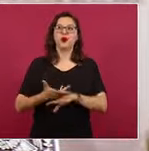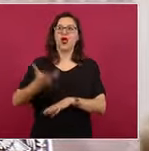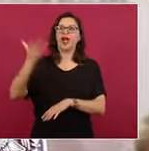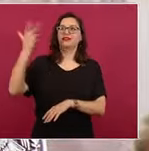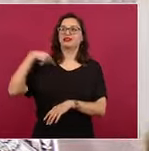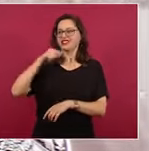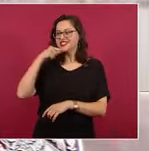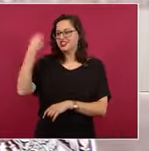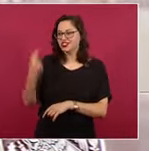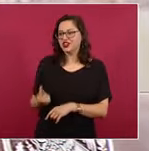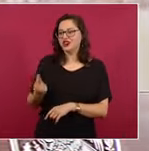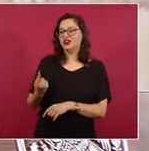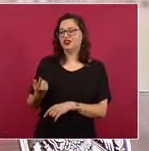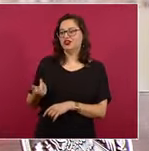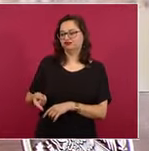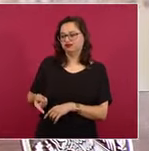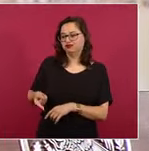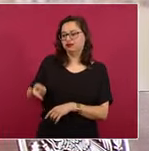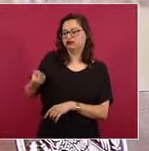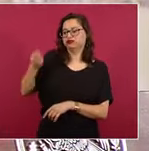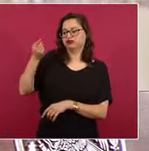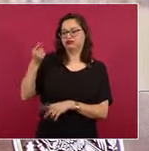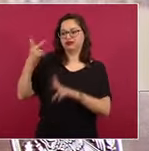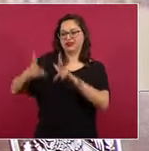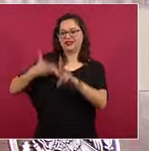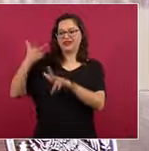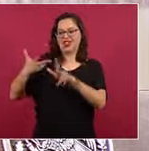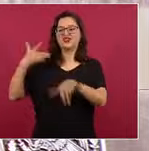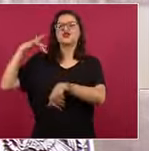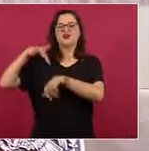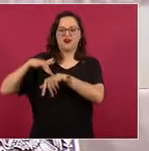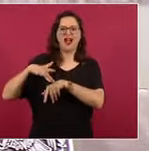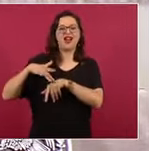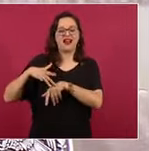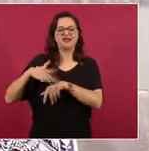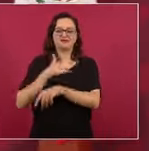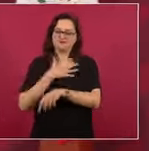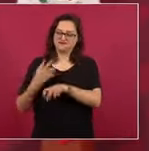muchos ya veteranos.